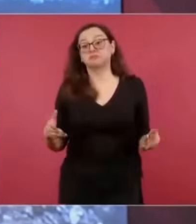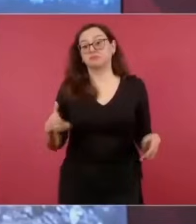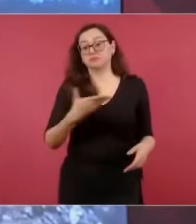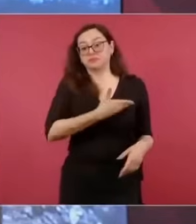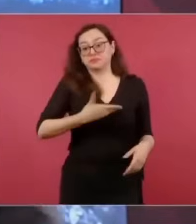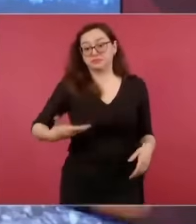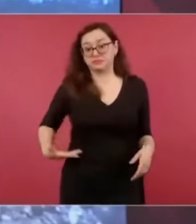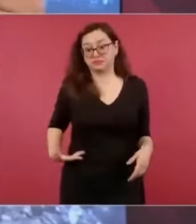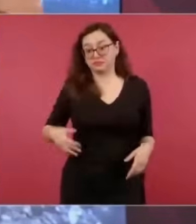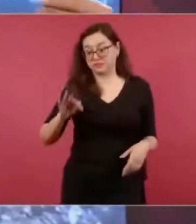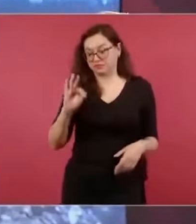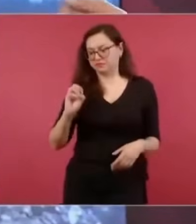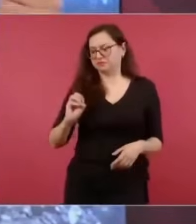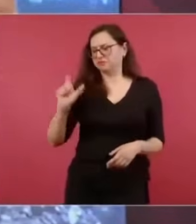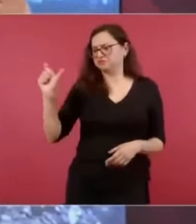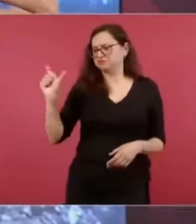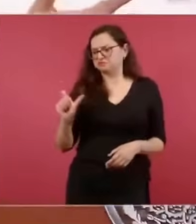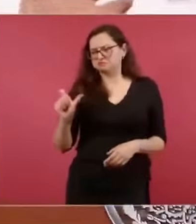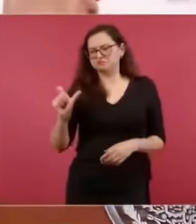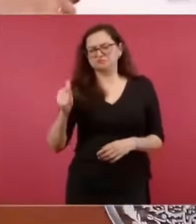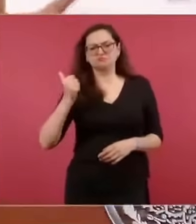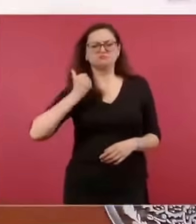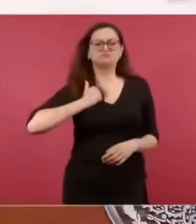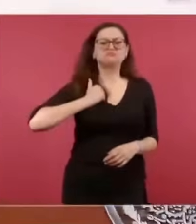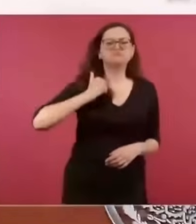y en alianza